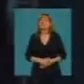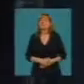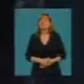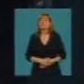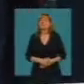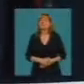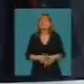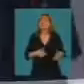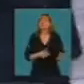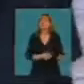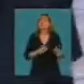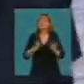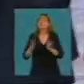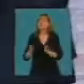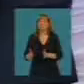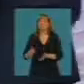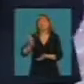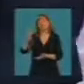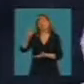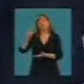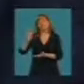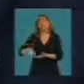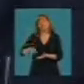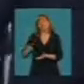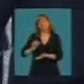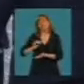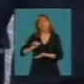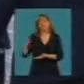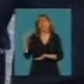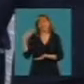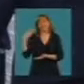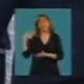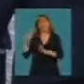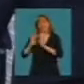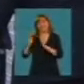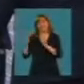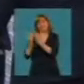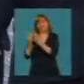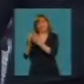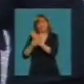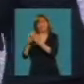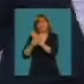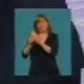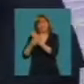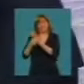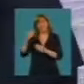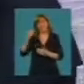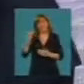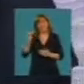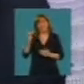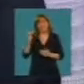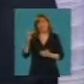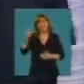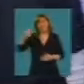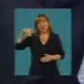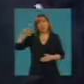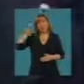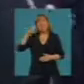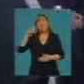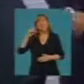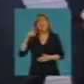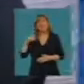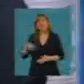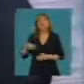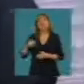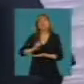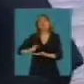Acto seguido, firma el acta el señor Jefe de Gabinete de Ministros, doctor Juan Manuel Abal Medina. Rúbrica,